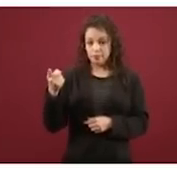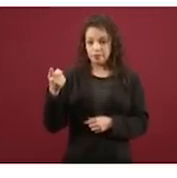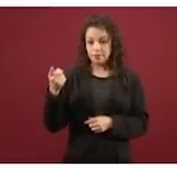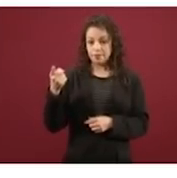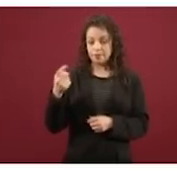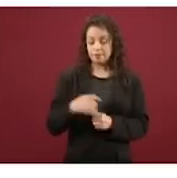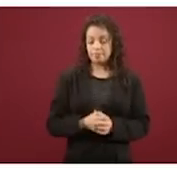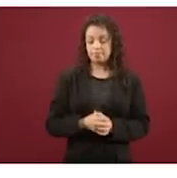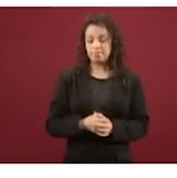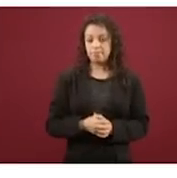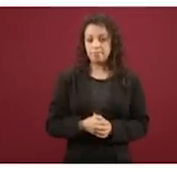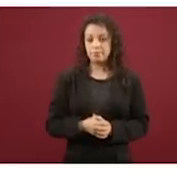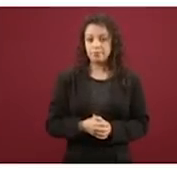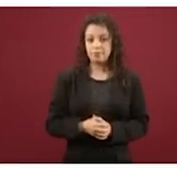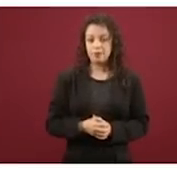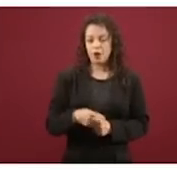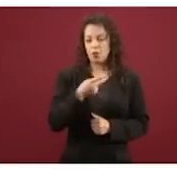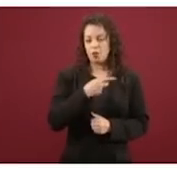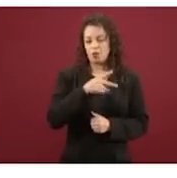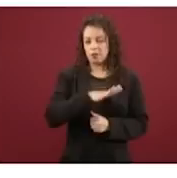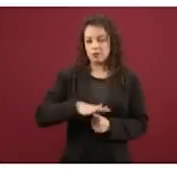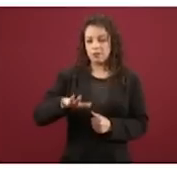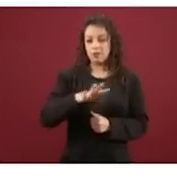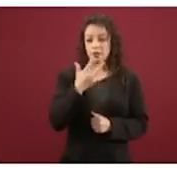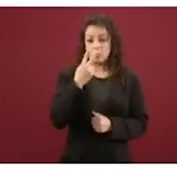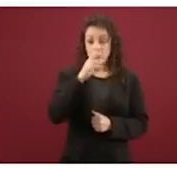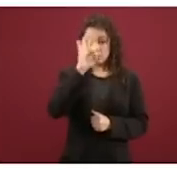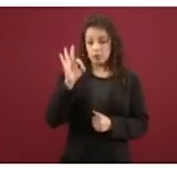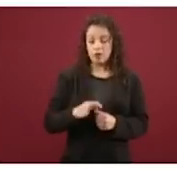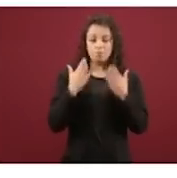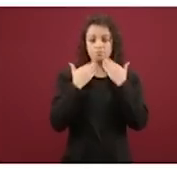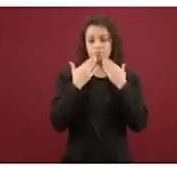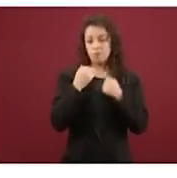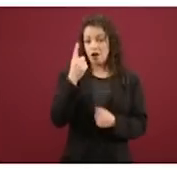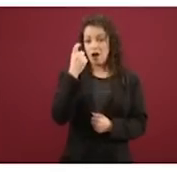alta marginación, 52% carece de agua potable,